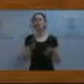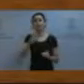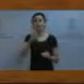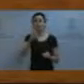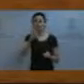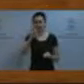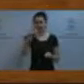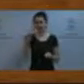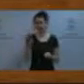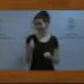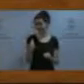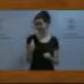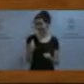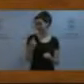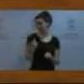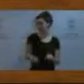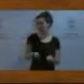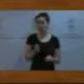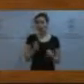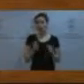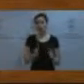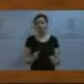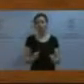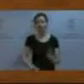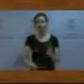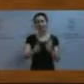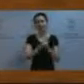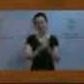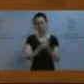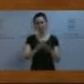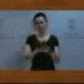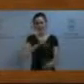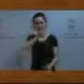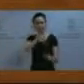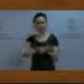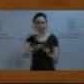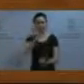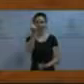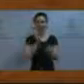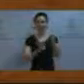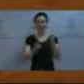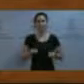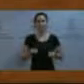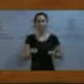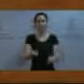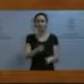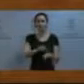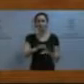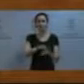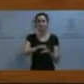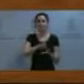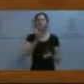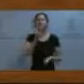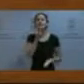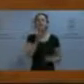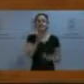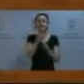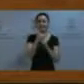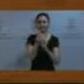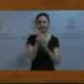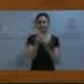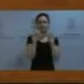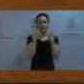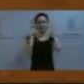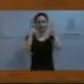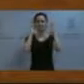en su reciente dictamen sobre el decreto para establecer la participación económica en el coste del servicio, califica de situación